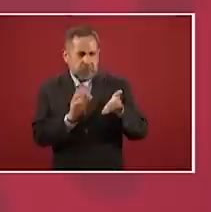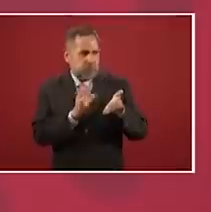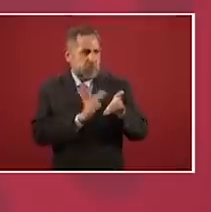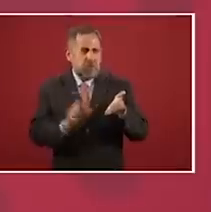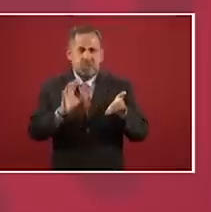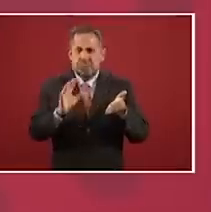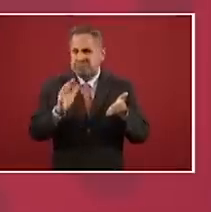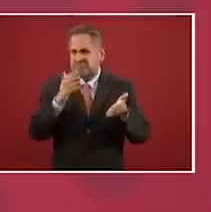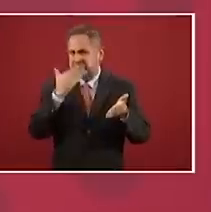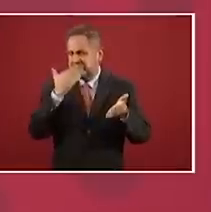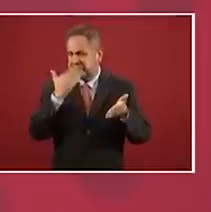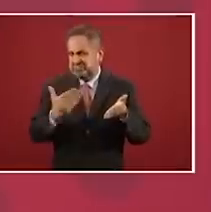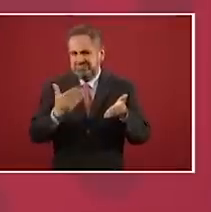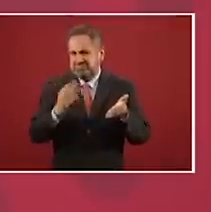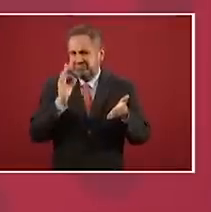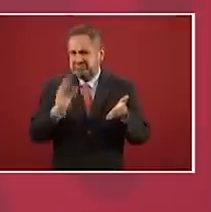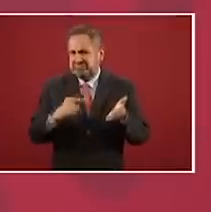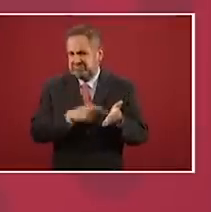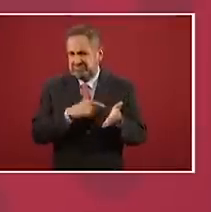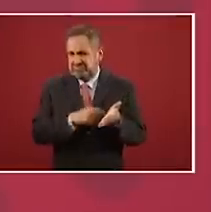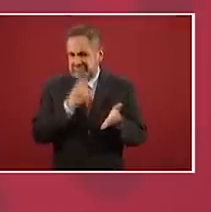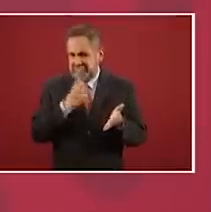extraordinario, es